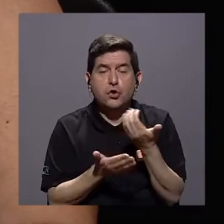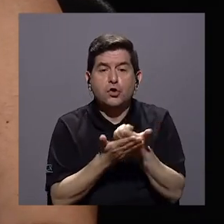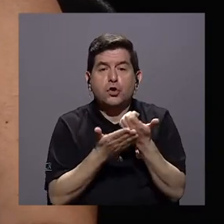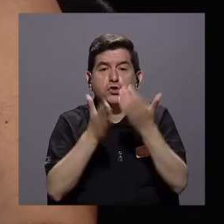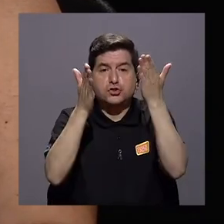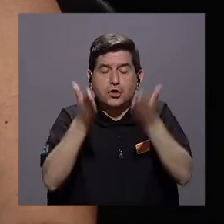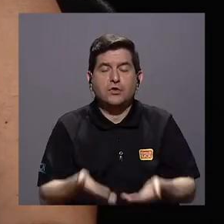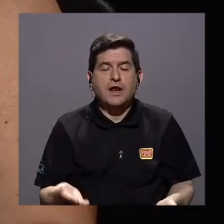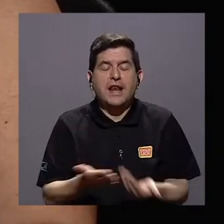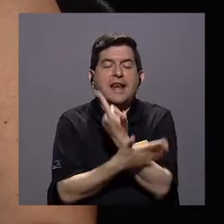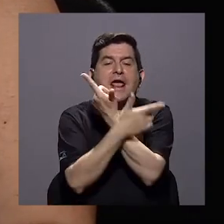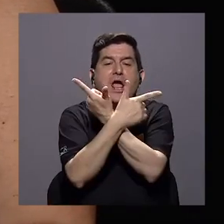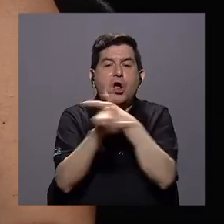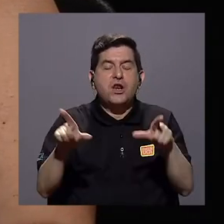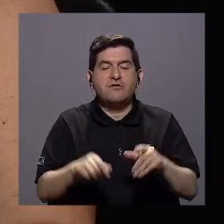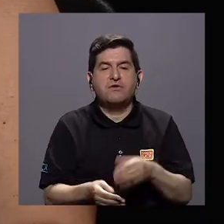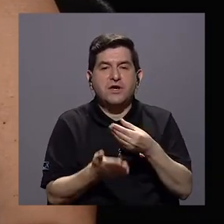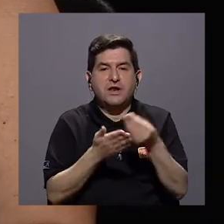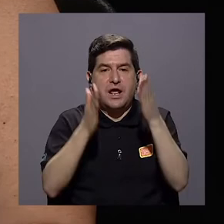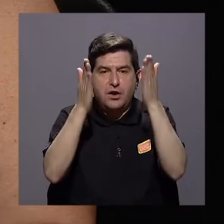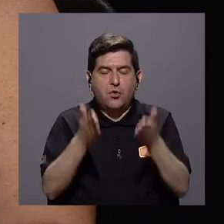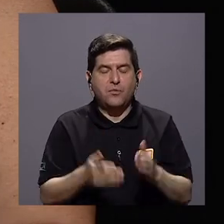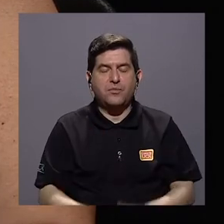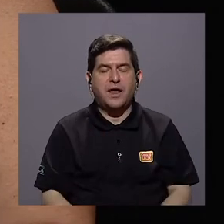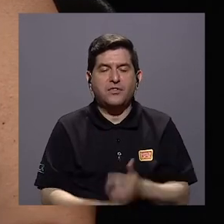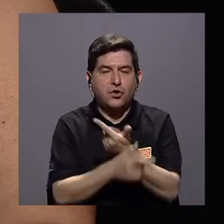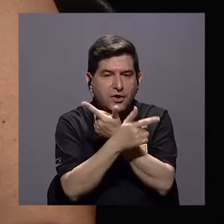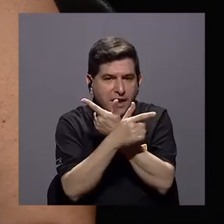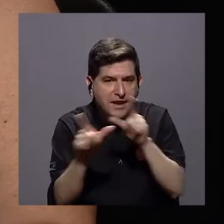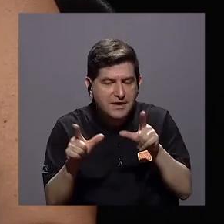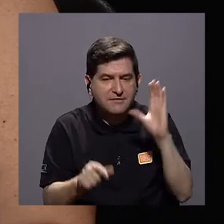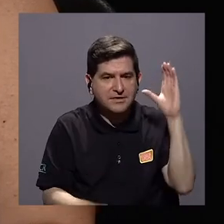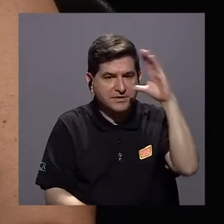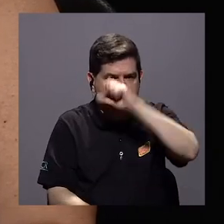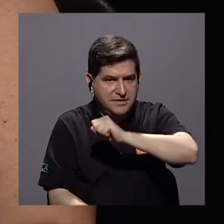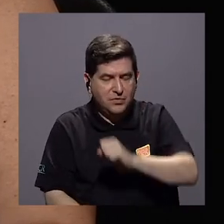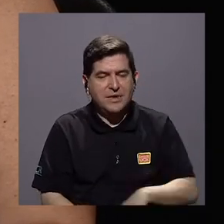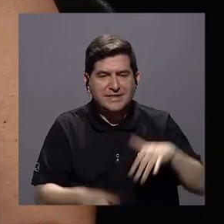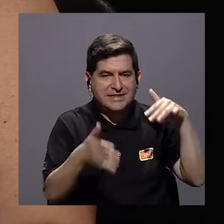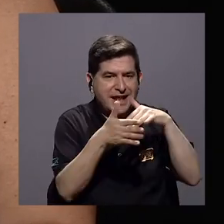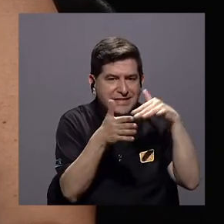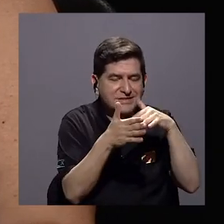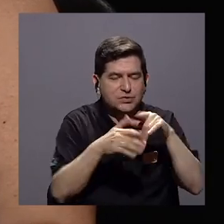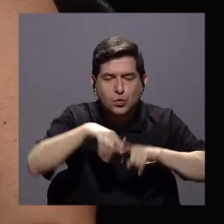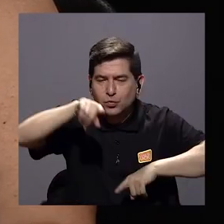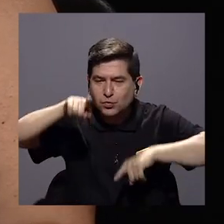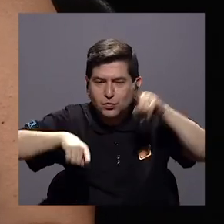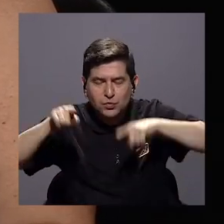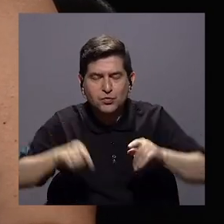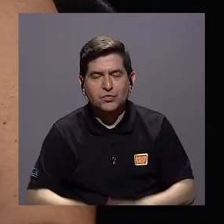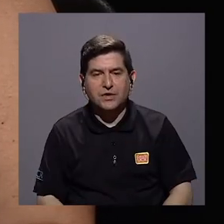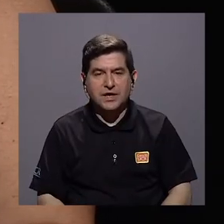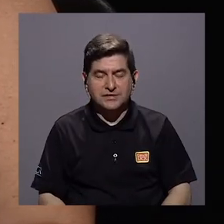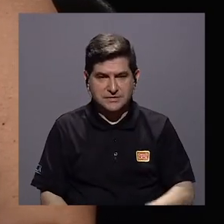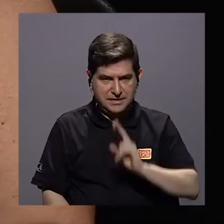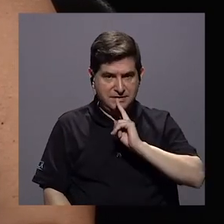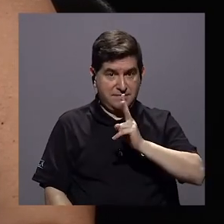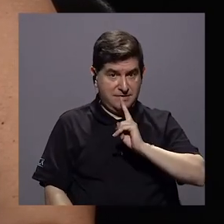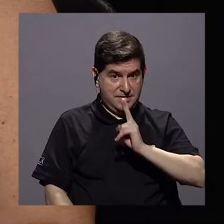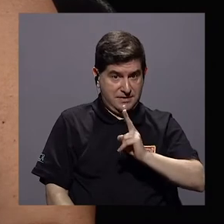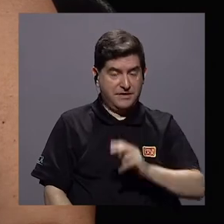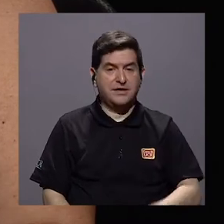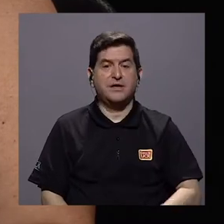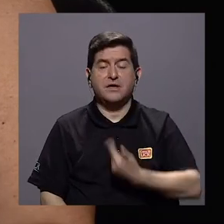estos economistas neoliberales y los consumidores libres uh-huh. vean los estudios y las estadísticas de las fuentes